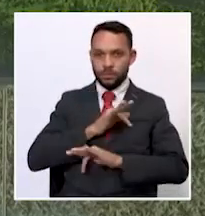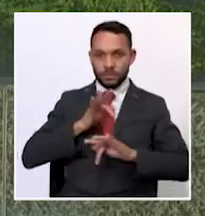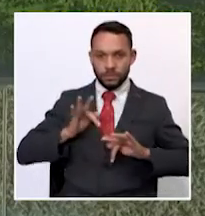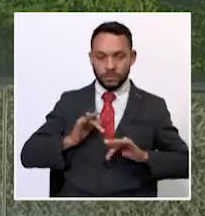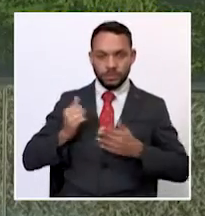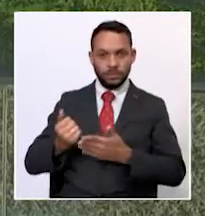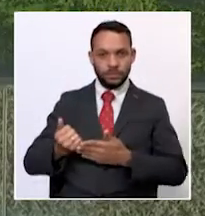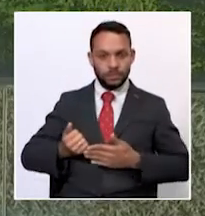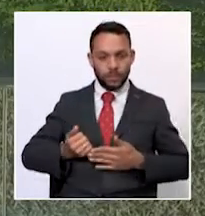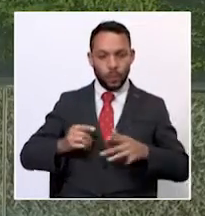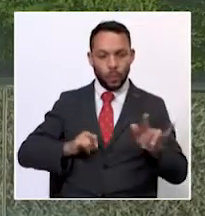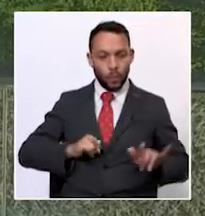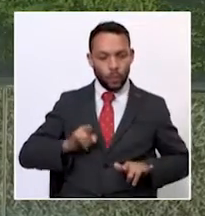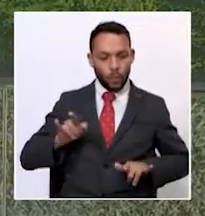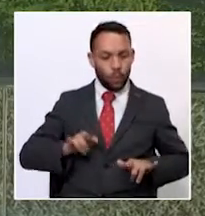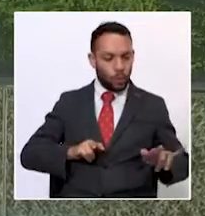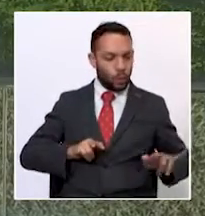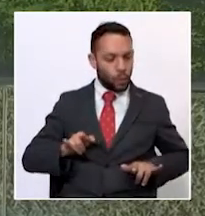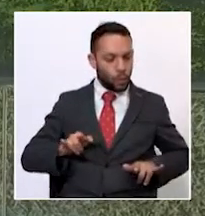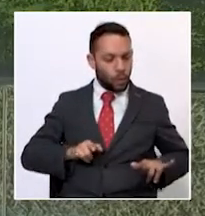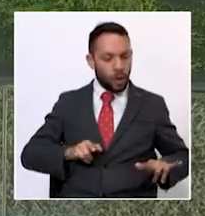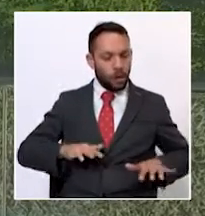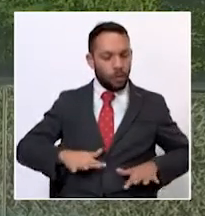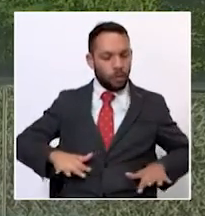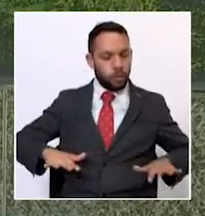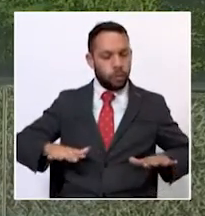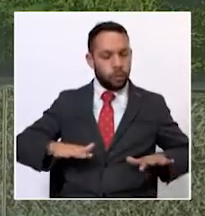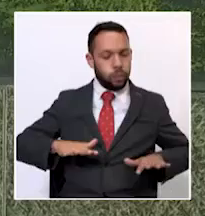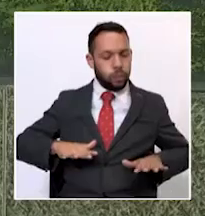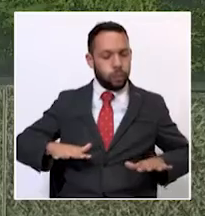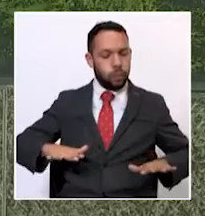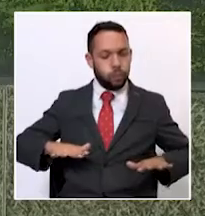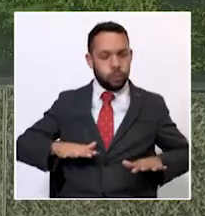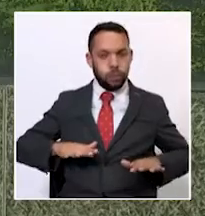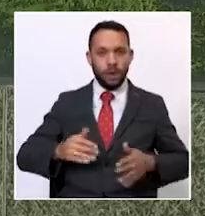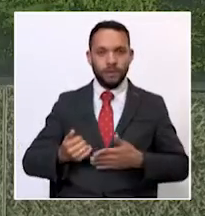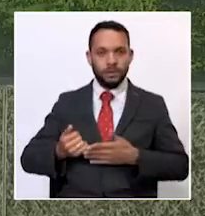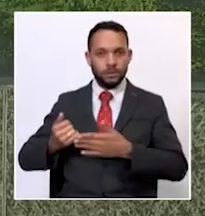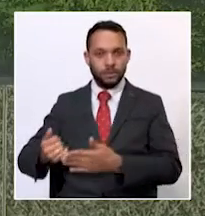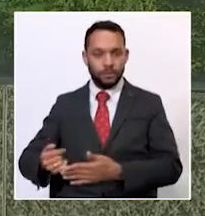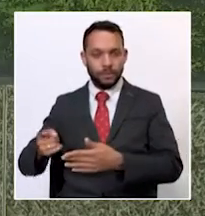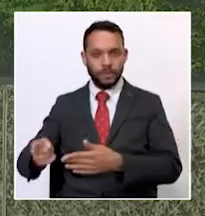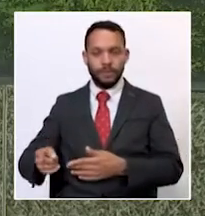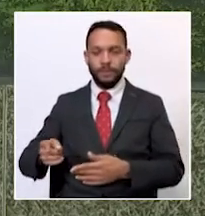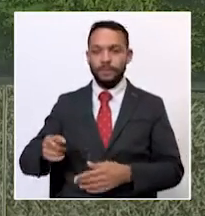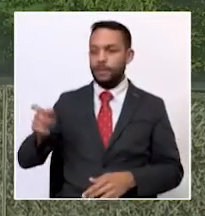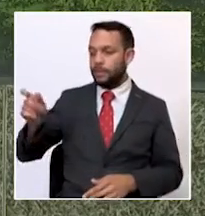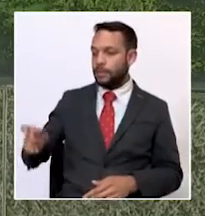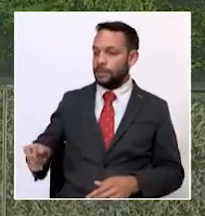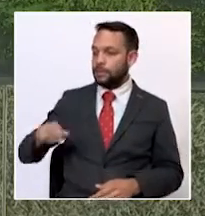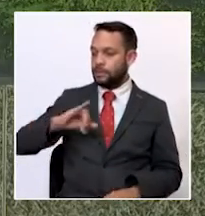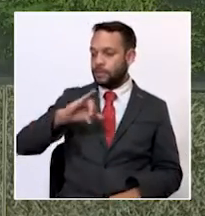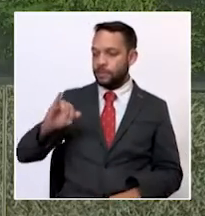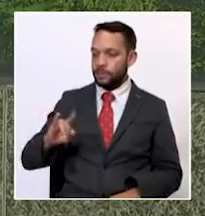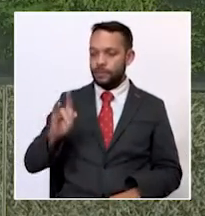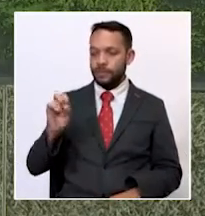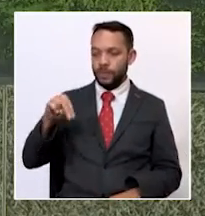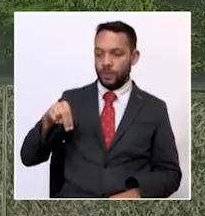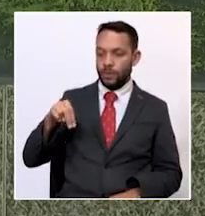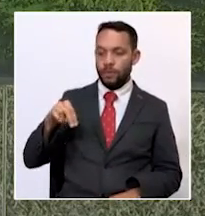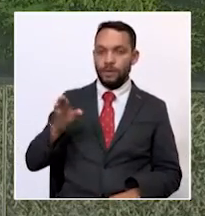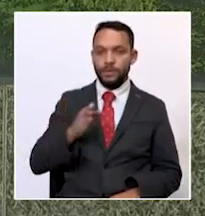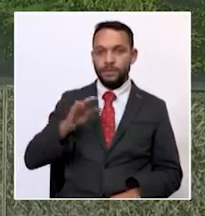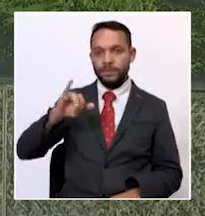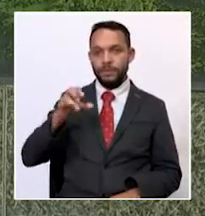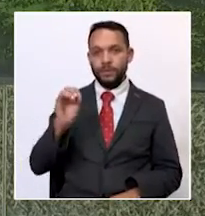hidroterapia médica para que veamos este procedimiento con Juan José, un paciente que está en el programa de limpieza de colon dirigido en este